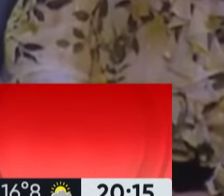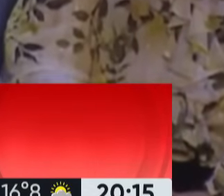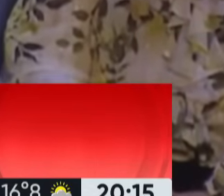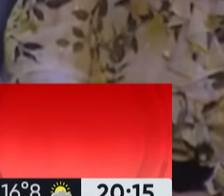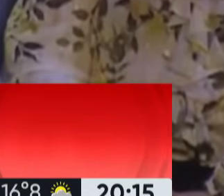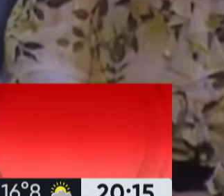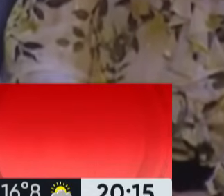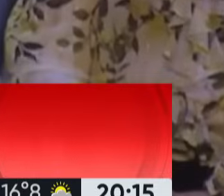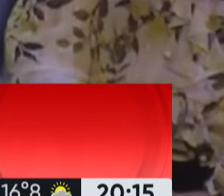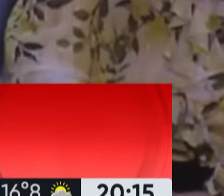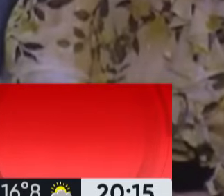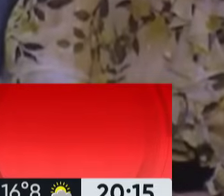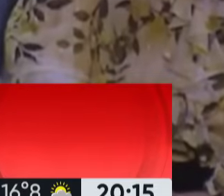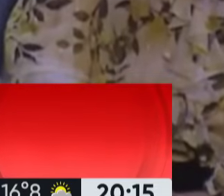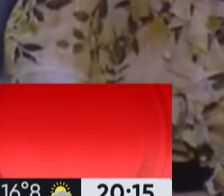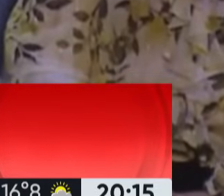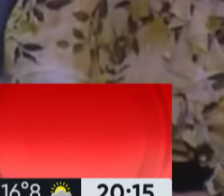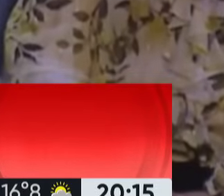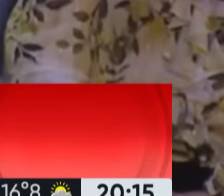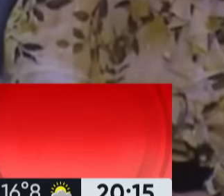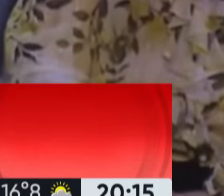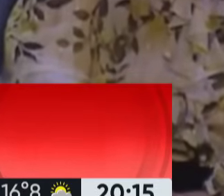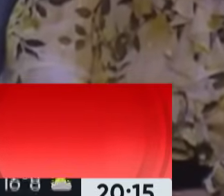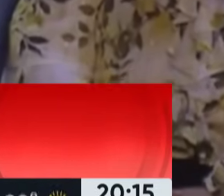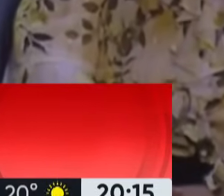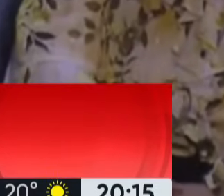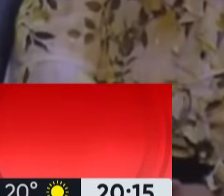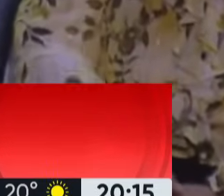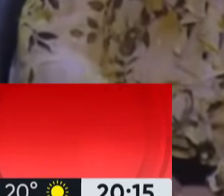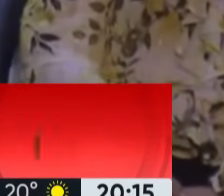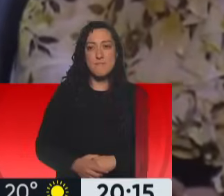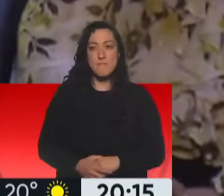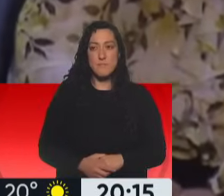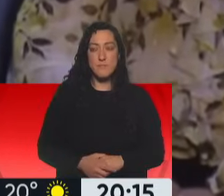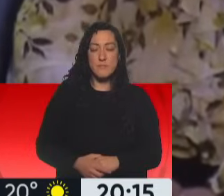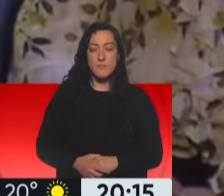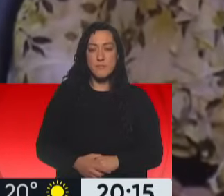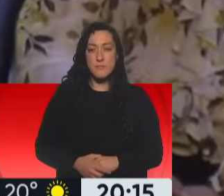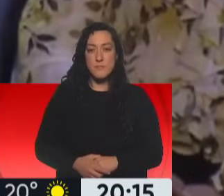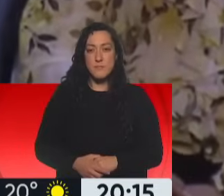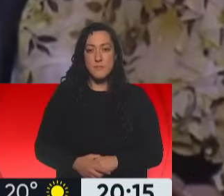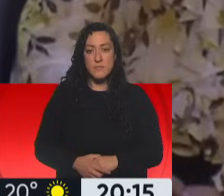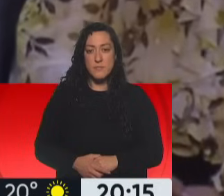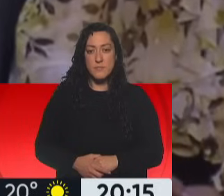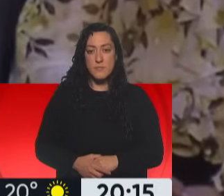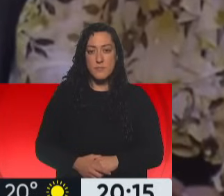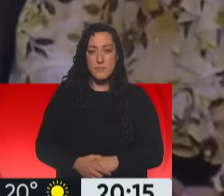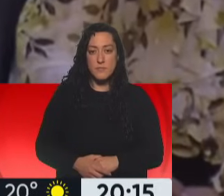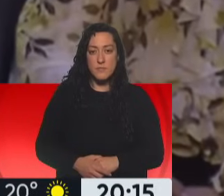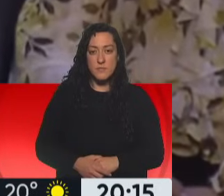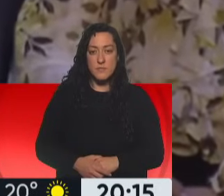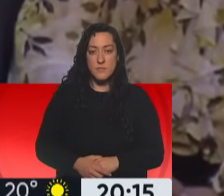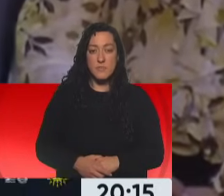justamente señalaba, a la luz de todas las atrocidades de que son capaces de hacer